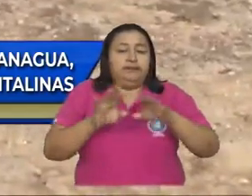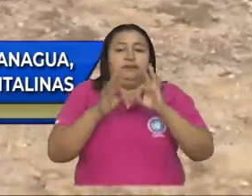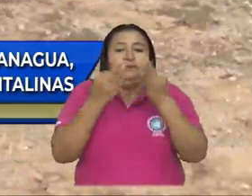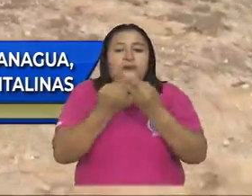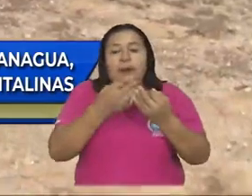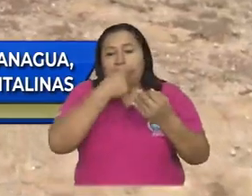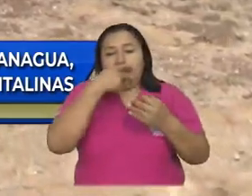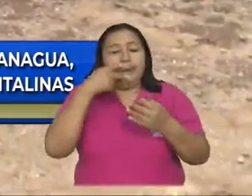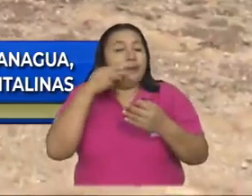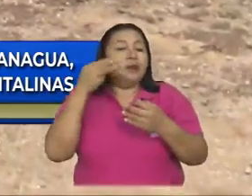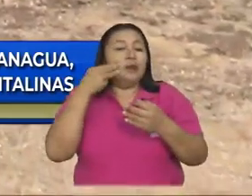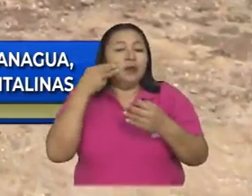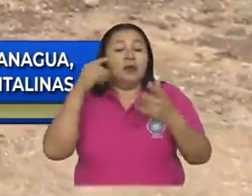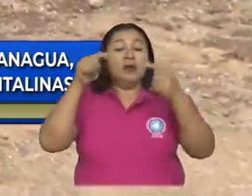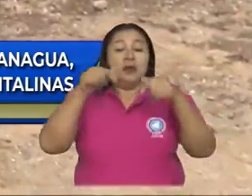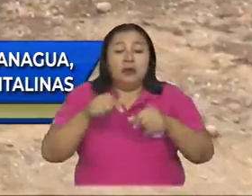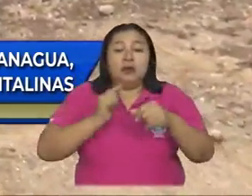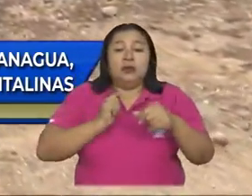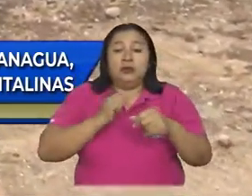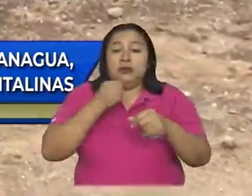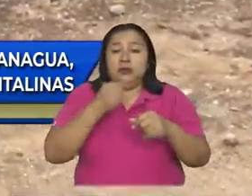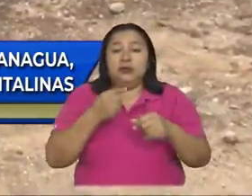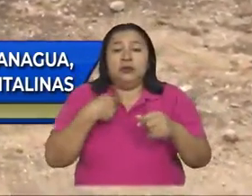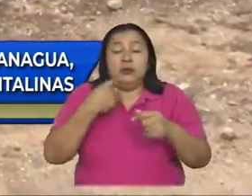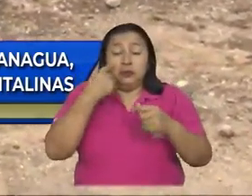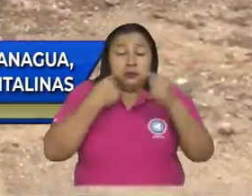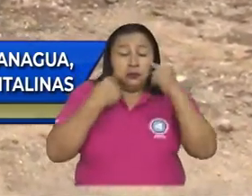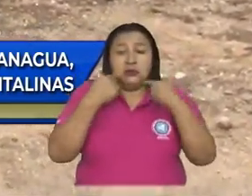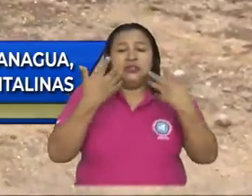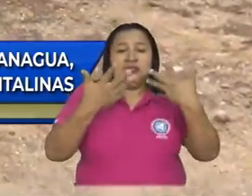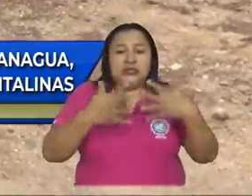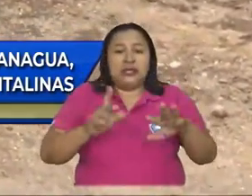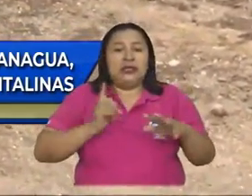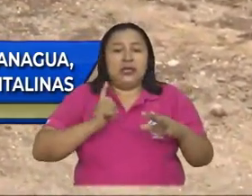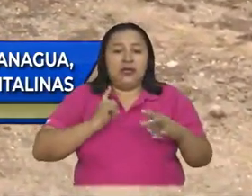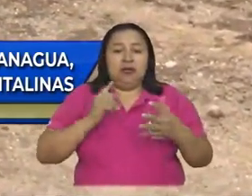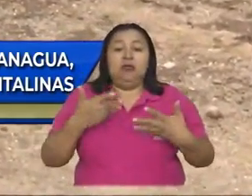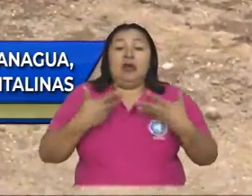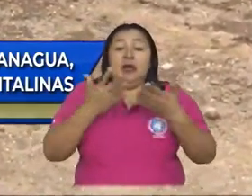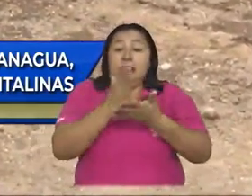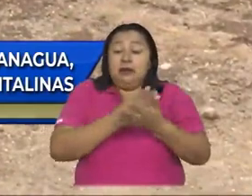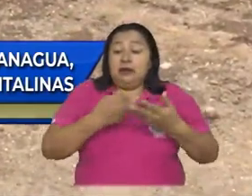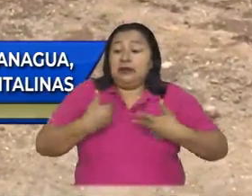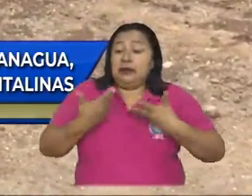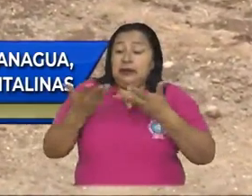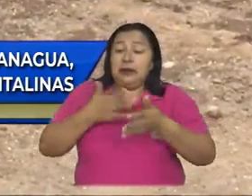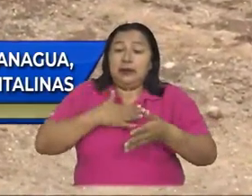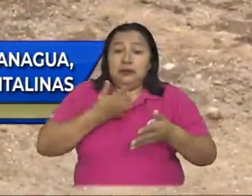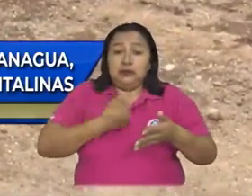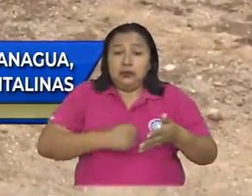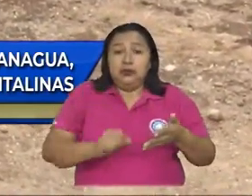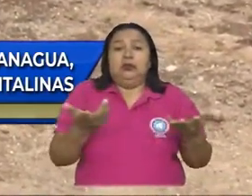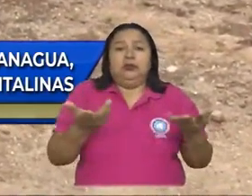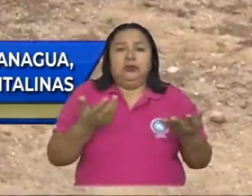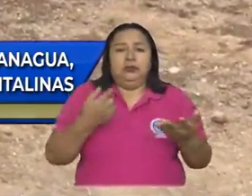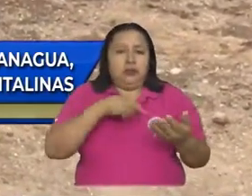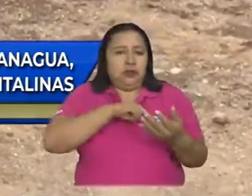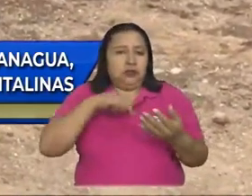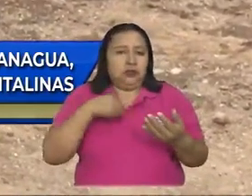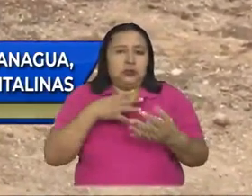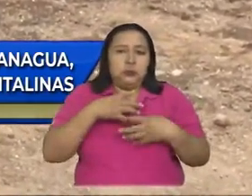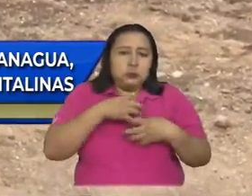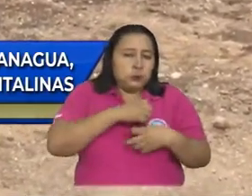padre, una madre, que ahora lo que se expresan entre lágrimas es, ya tengo algo que dejarle a mis hijos. Eso para nosotros era